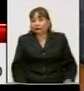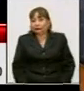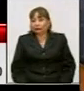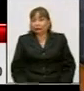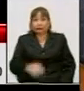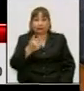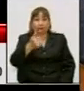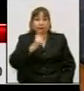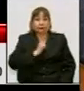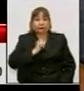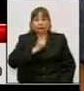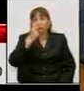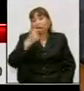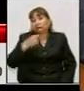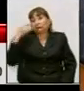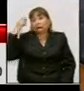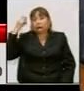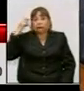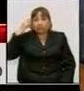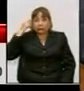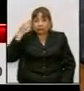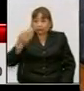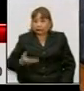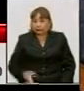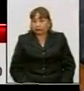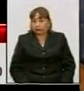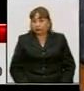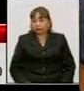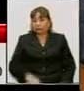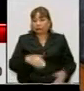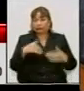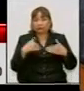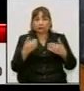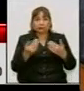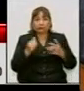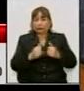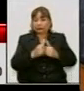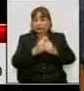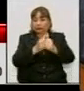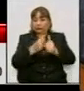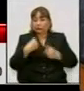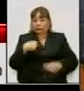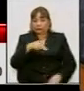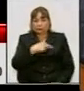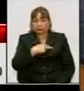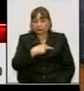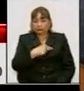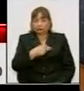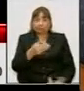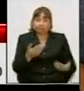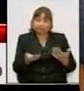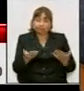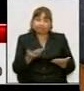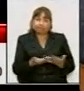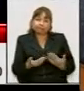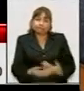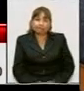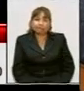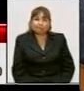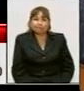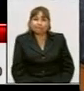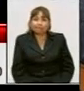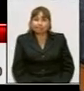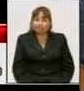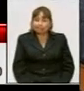una decisión política que no podía, seguir con nosotros y se inclinó a ese